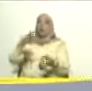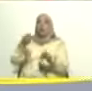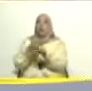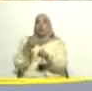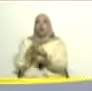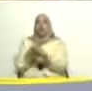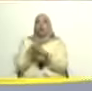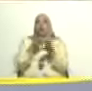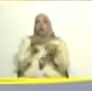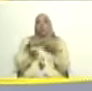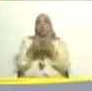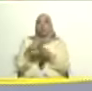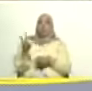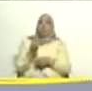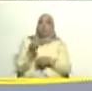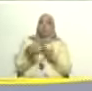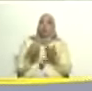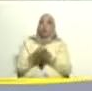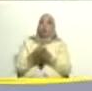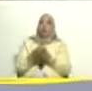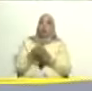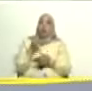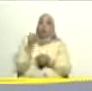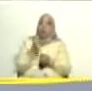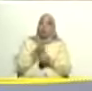el 85% de los CLAT en caja,